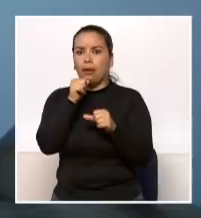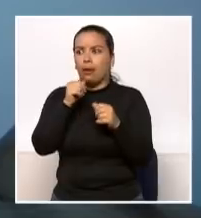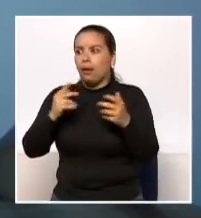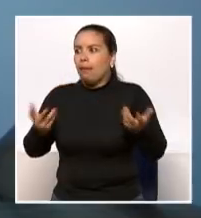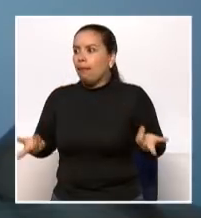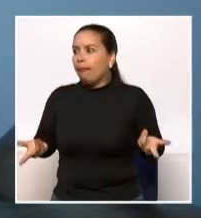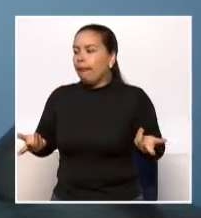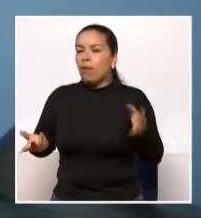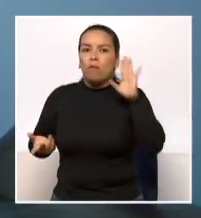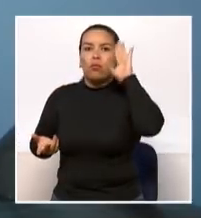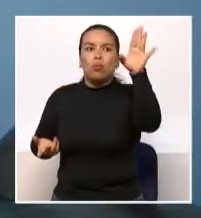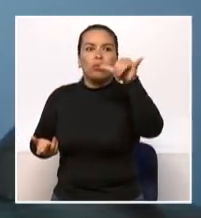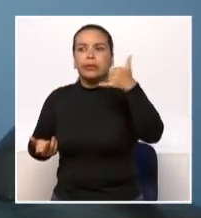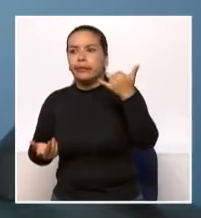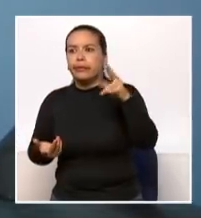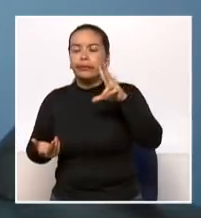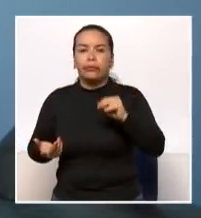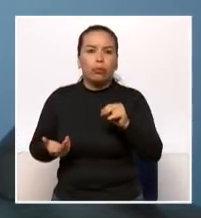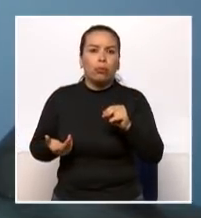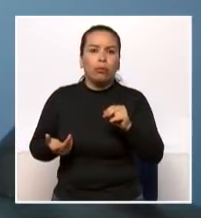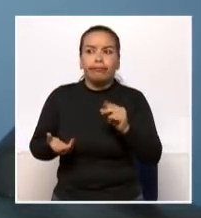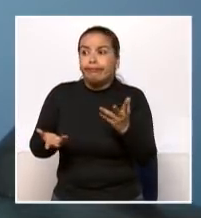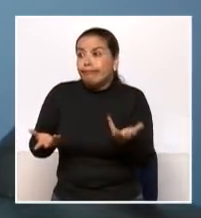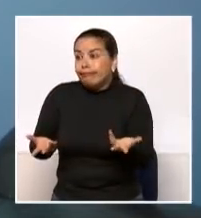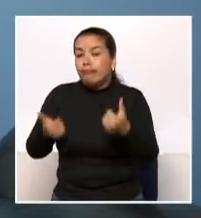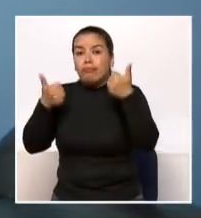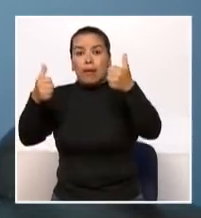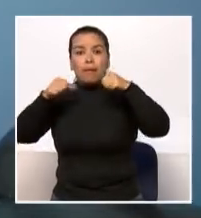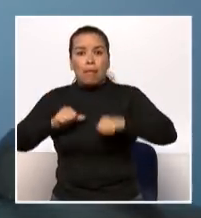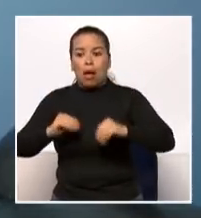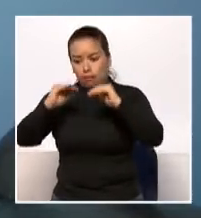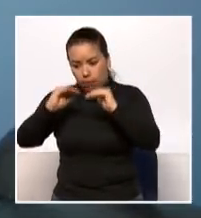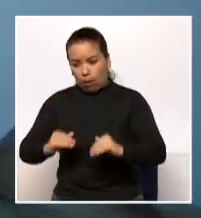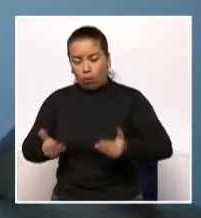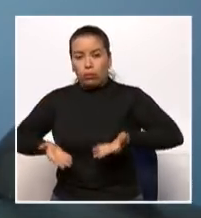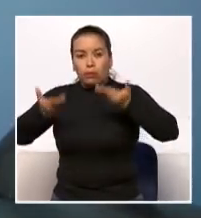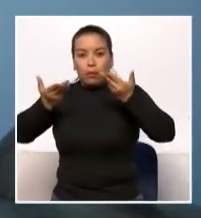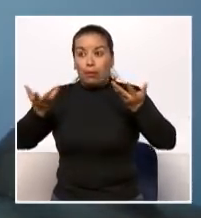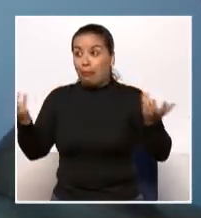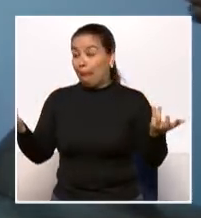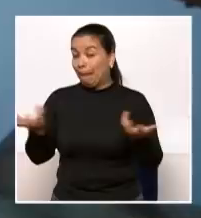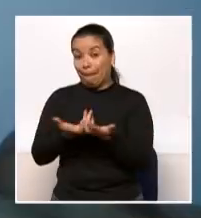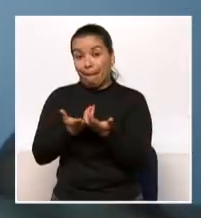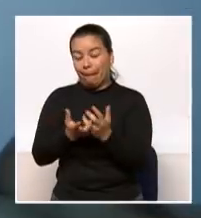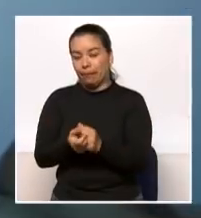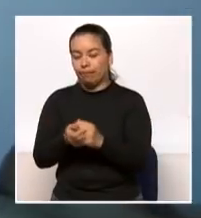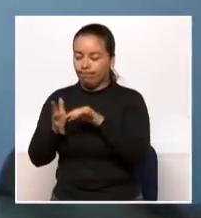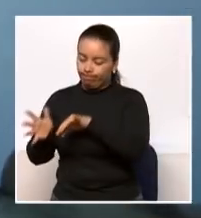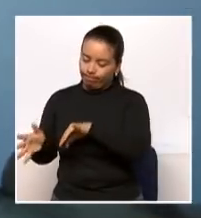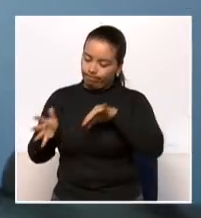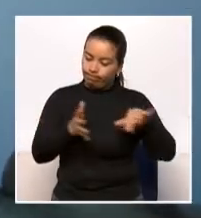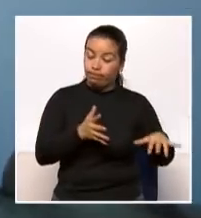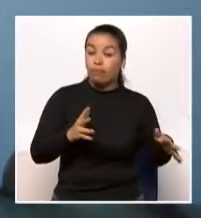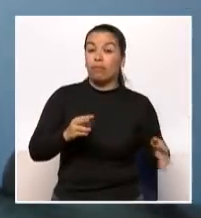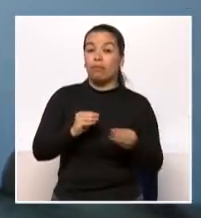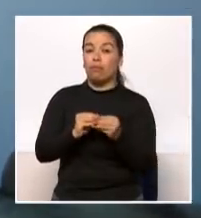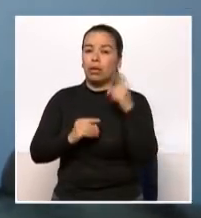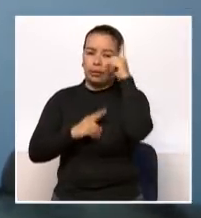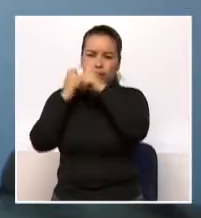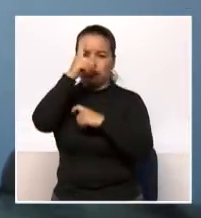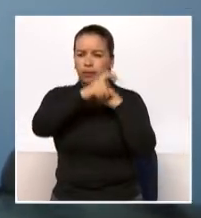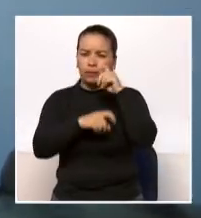usted si eso progresó o se quedó igual o si viene sin las características. Bueno, de otro lado, hay que evaluarle también a él